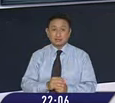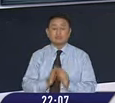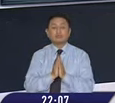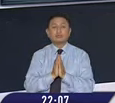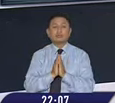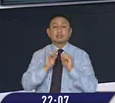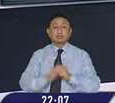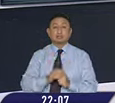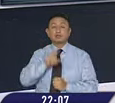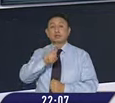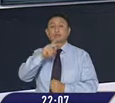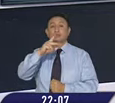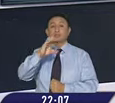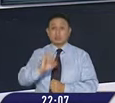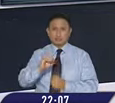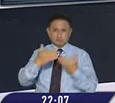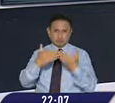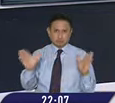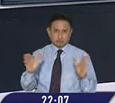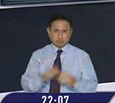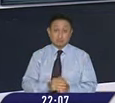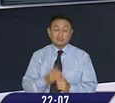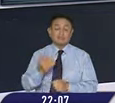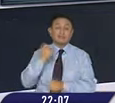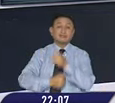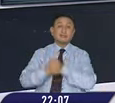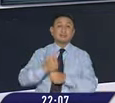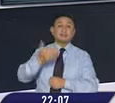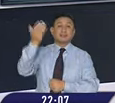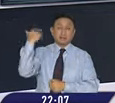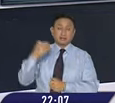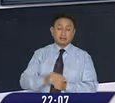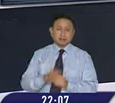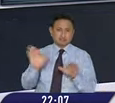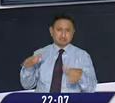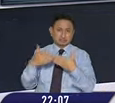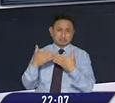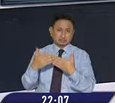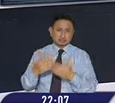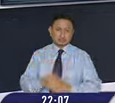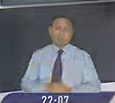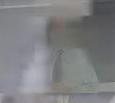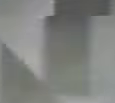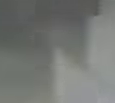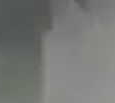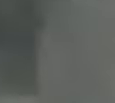de la unidad de vigilancia comunitaria que fue cerrada hace algunos años.